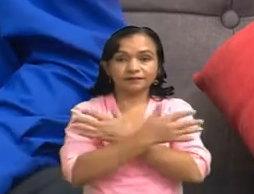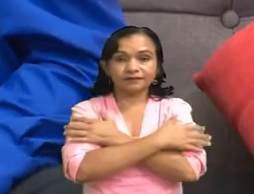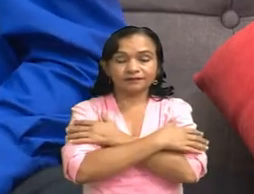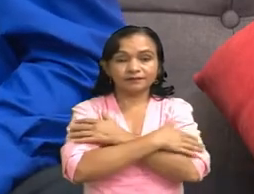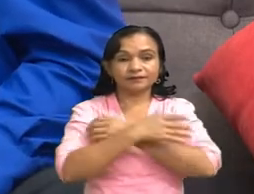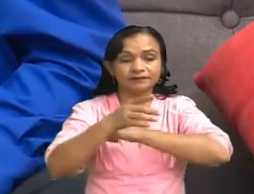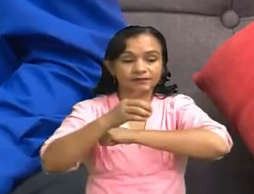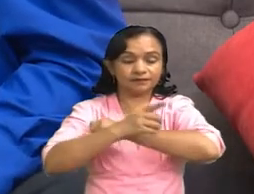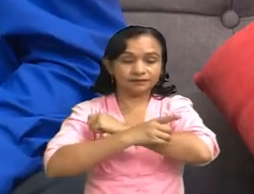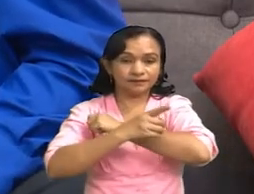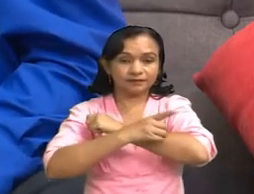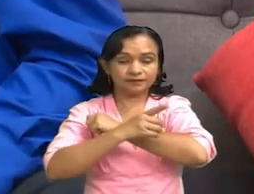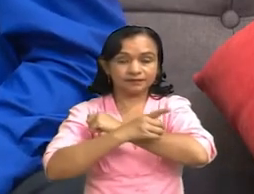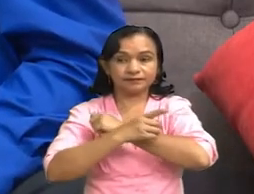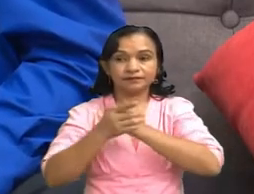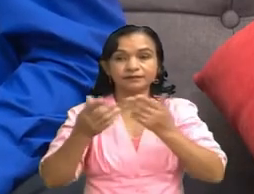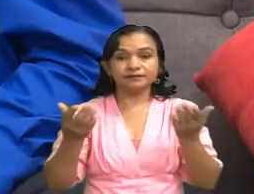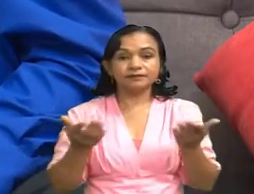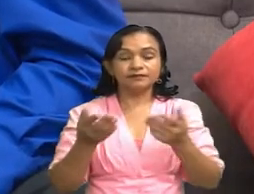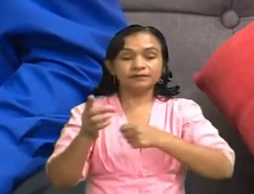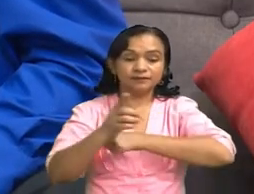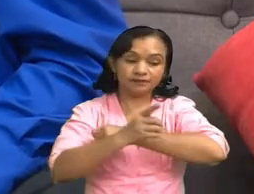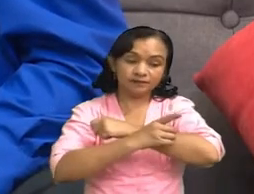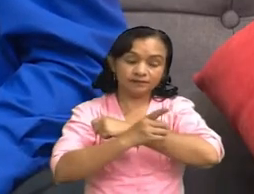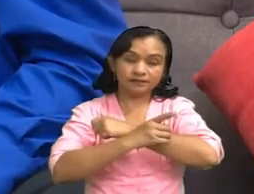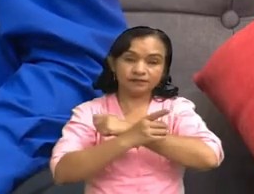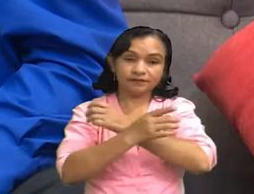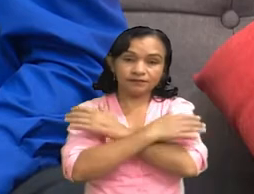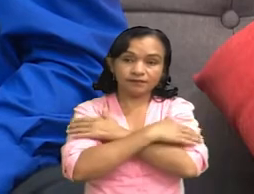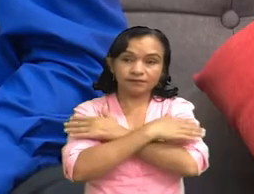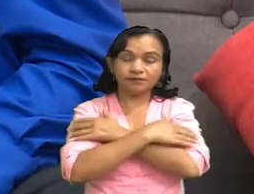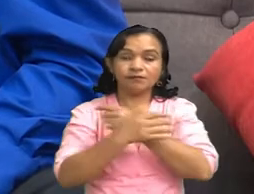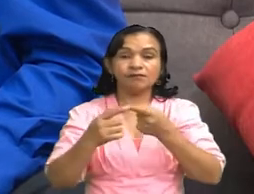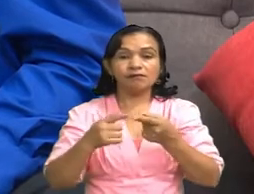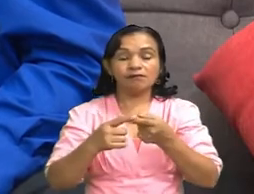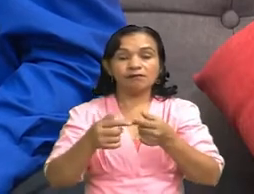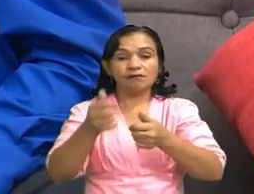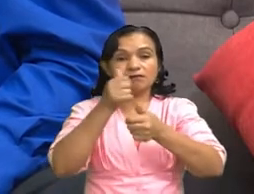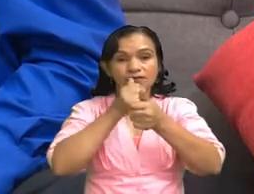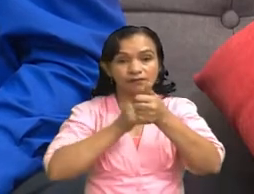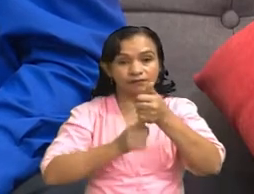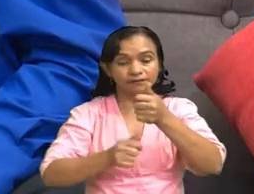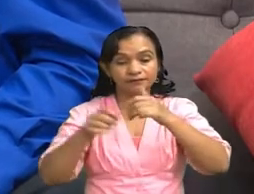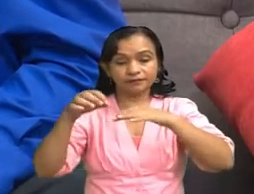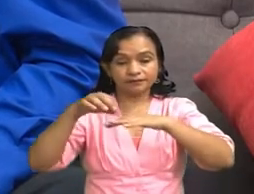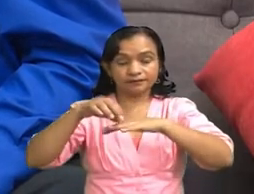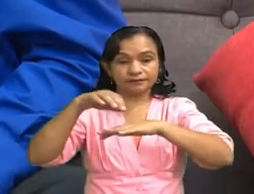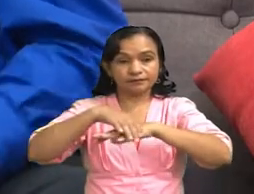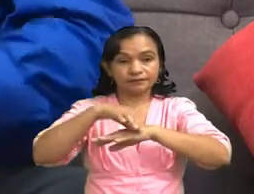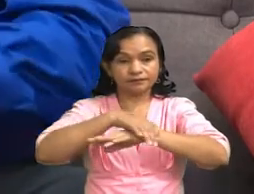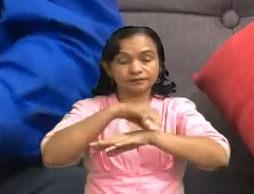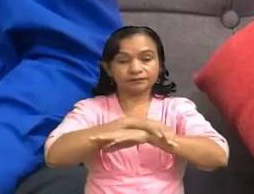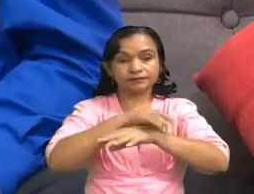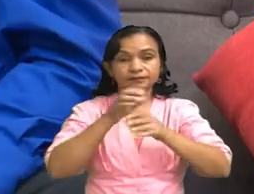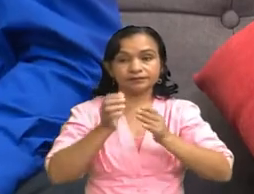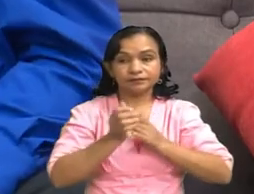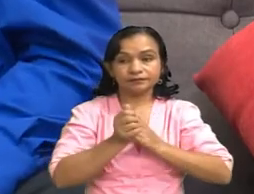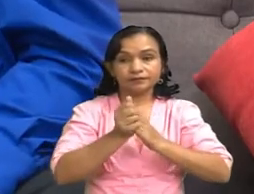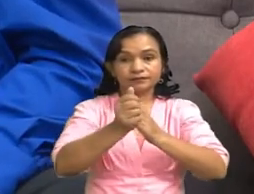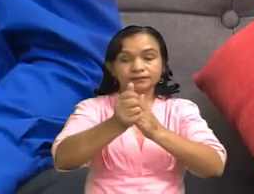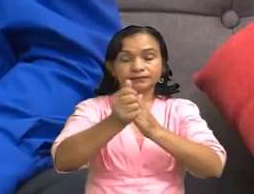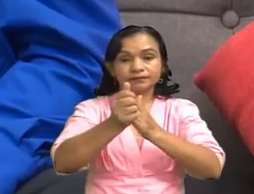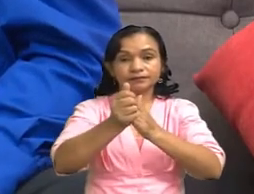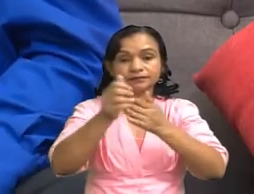comandante, el comandante Daniel, y la compañera vicepresidenta Rosario Murillo, que nos han encaminado una